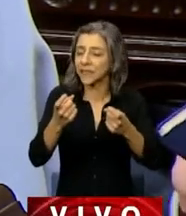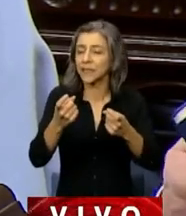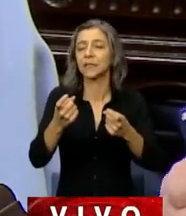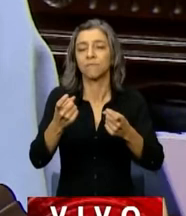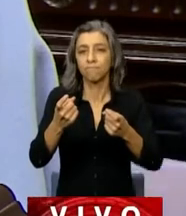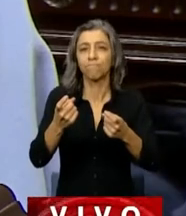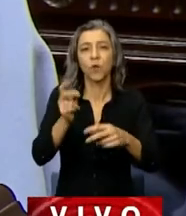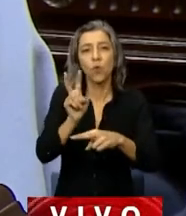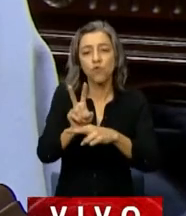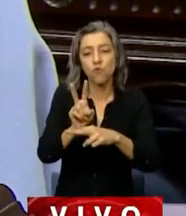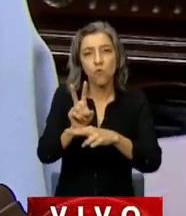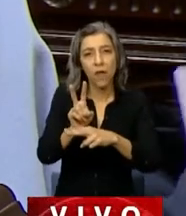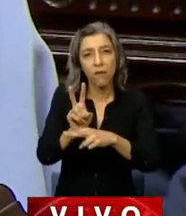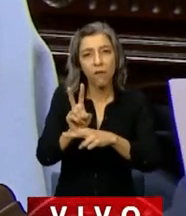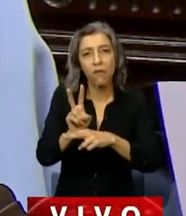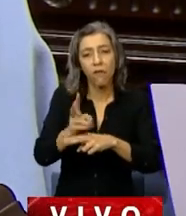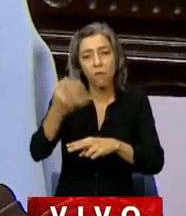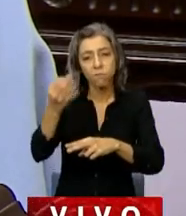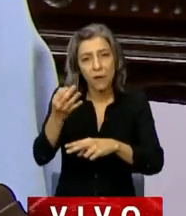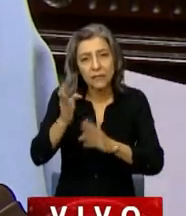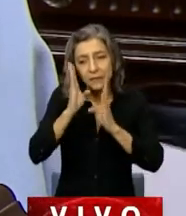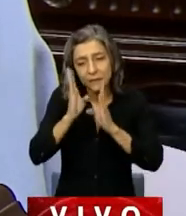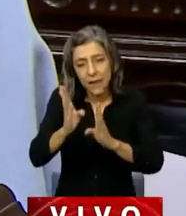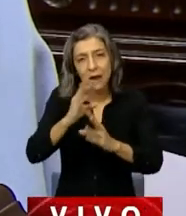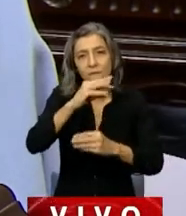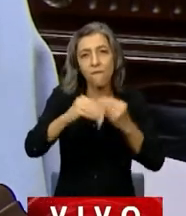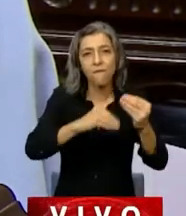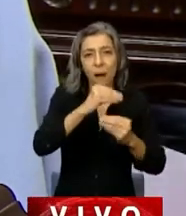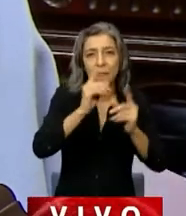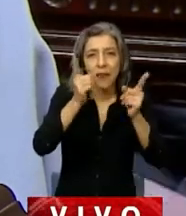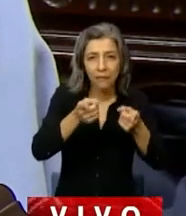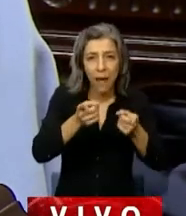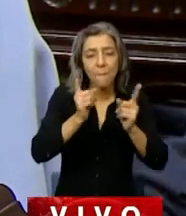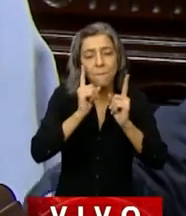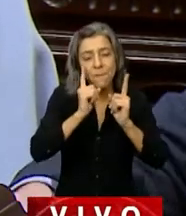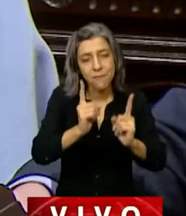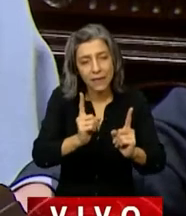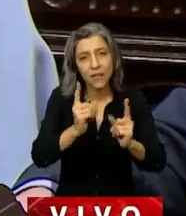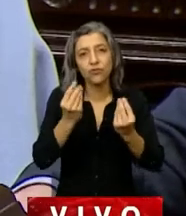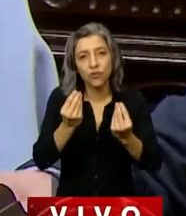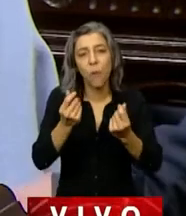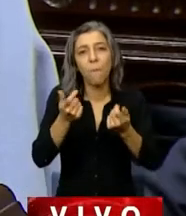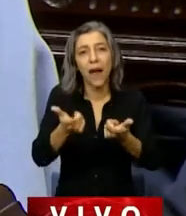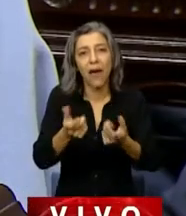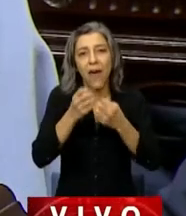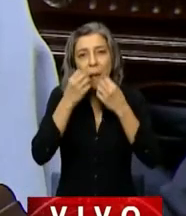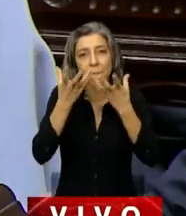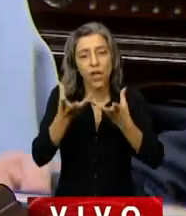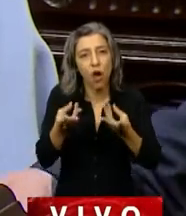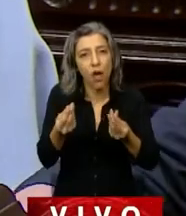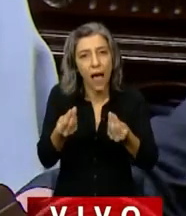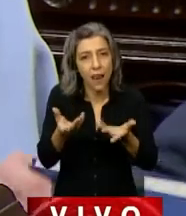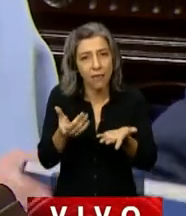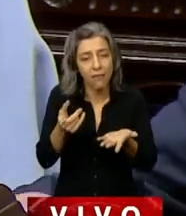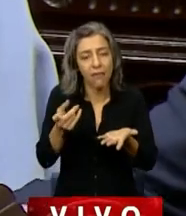cuidados paliativos acompañados con su familia, porque este proyecto de ley, el de cuidados paliativos, piensa en